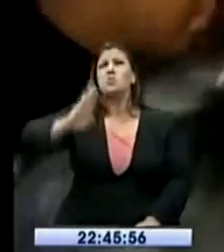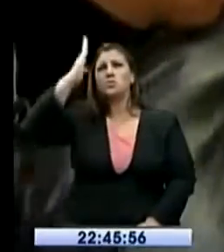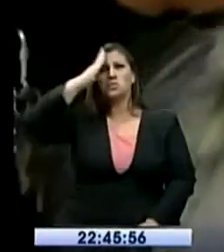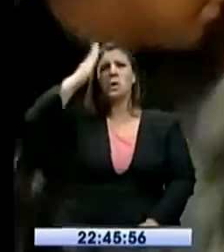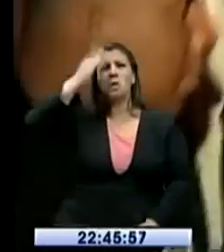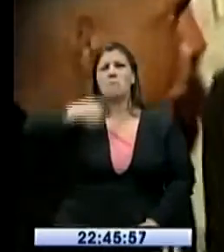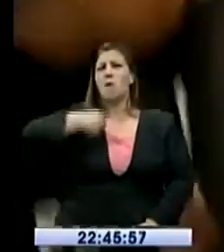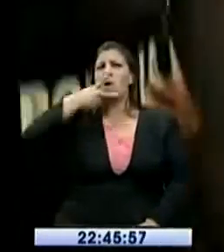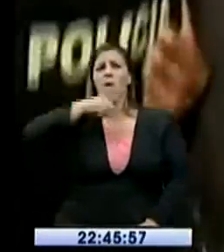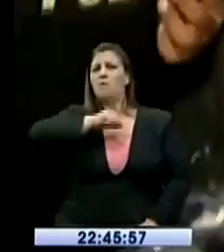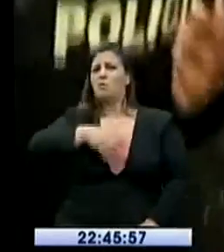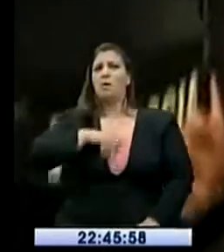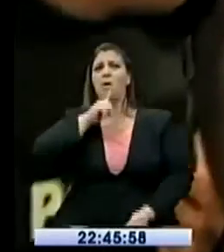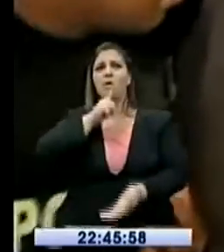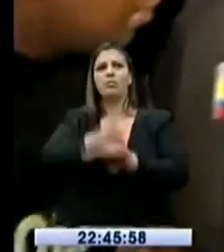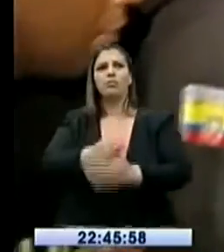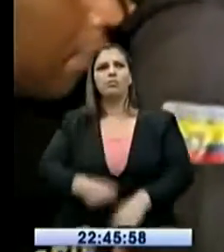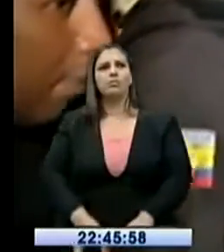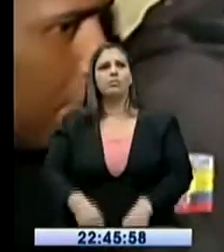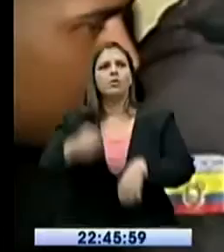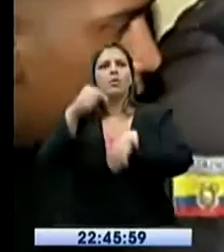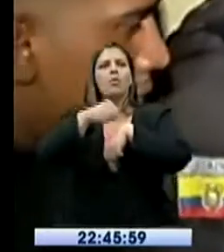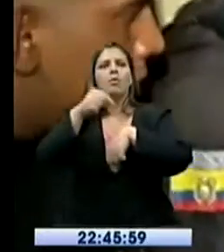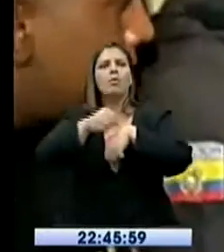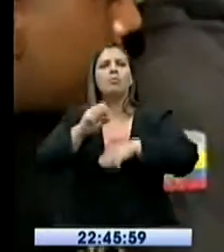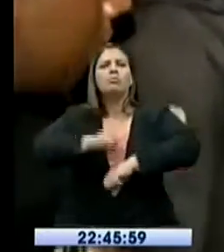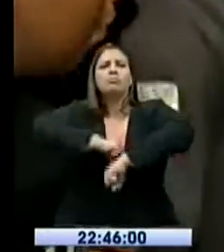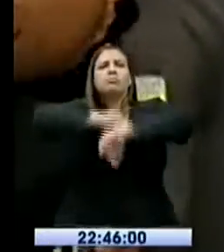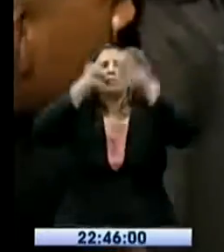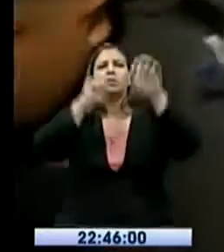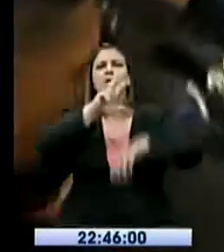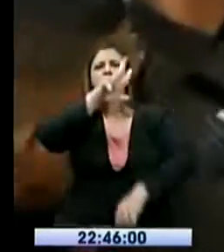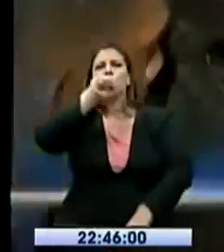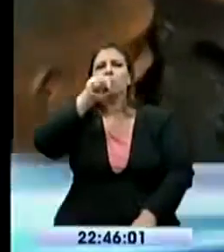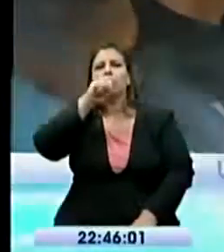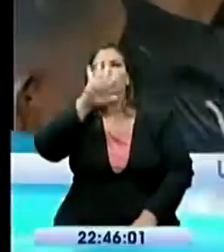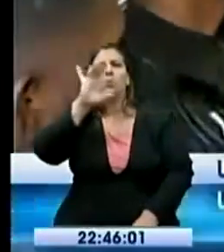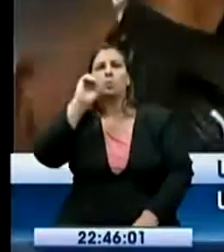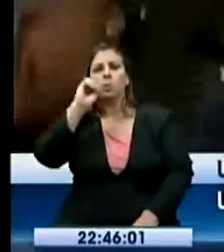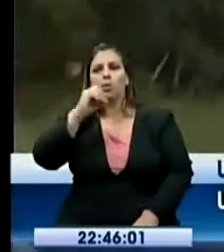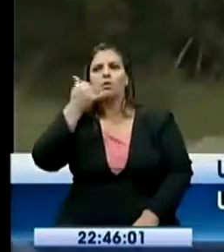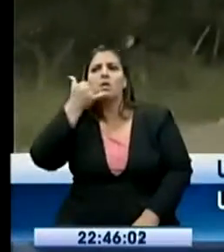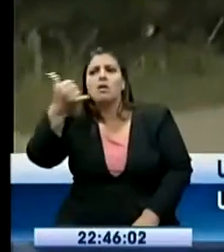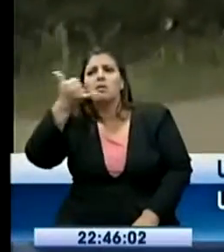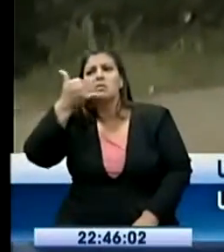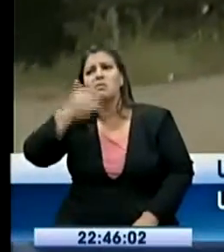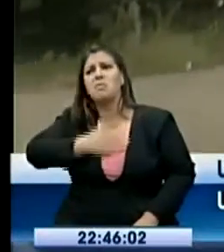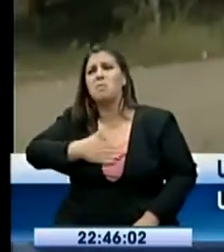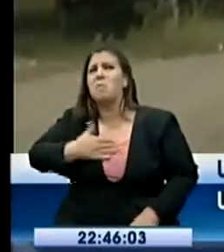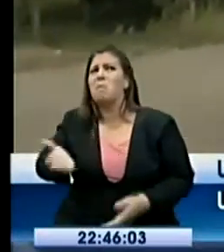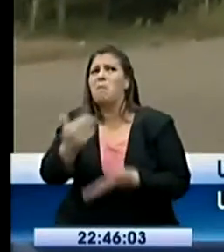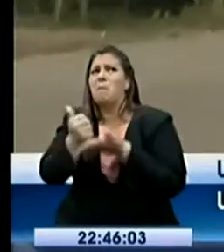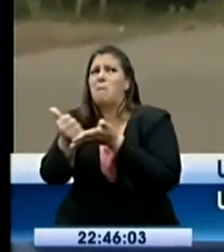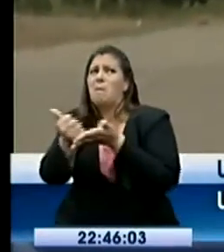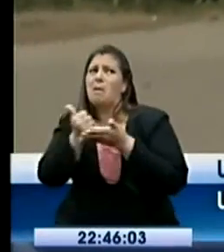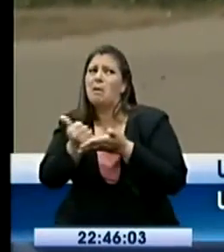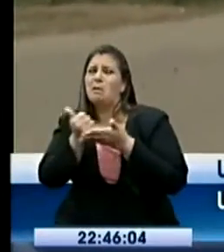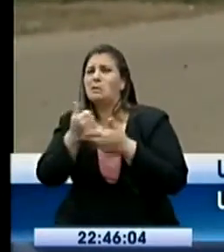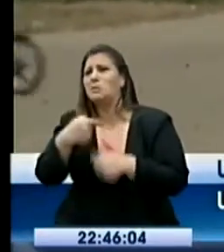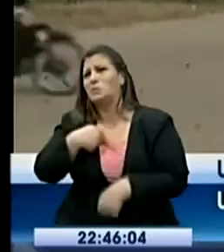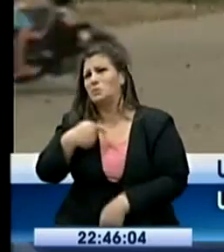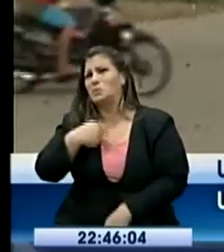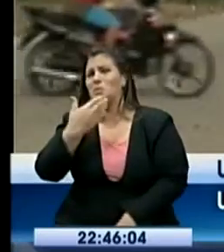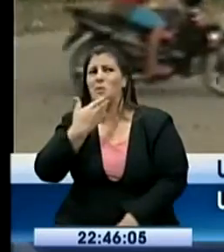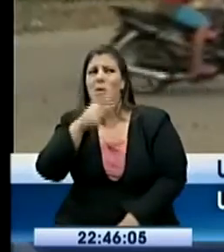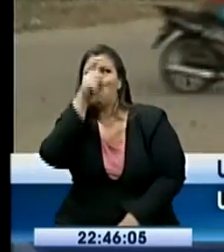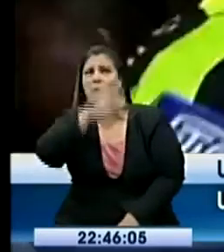Una llamada al 911 aproximadamente a las 3:50 de la mañana alertó a la policía de una supuesta violación ocurrida en un motel del Cantón